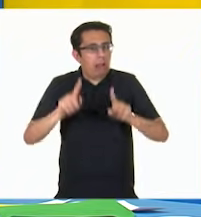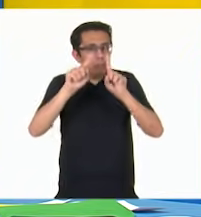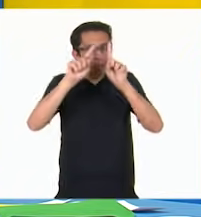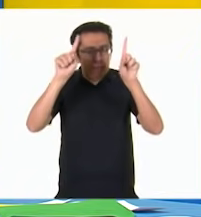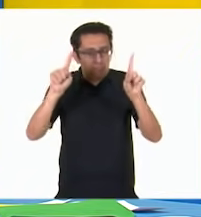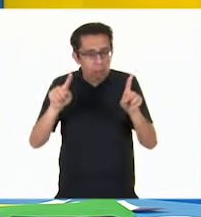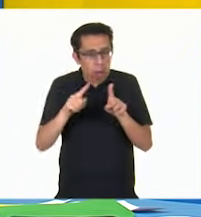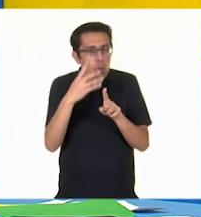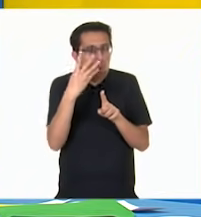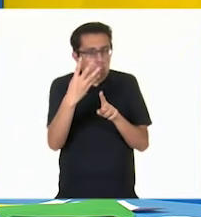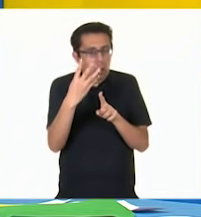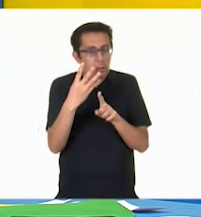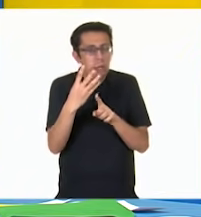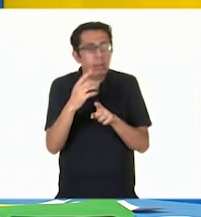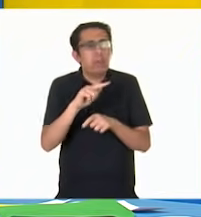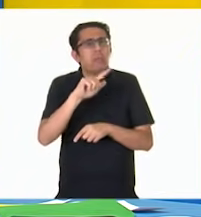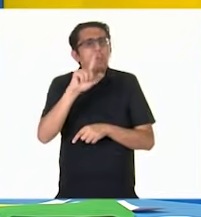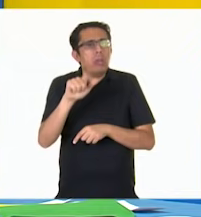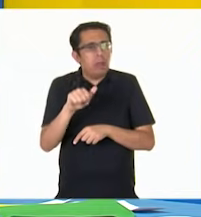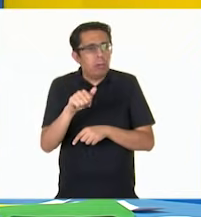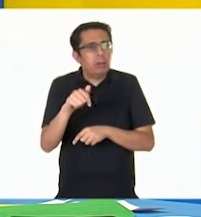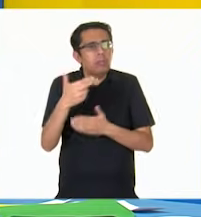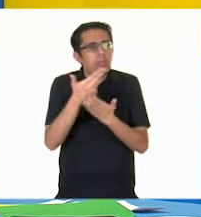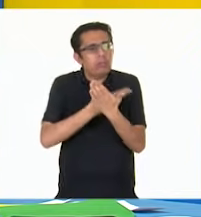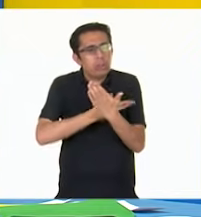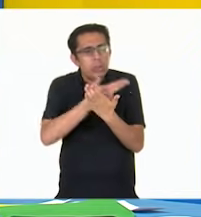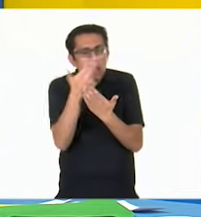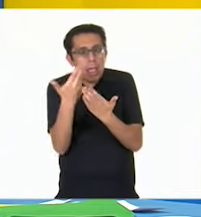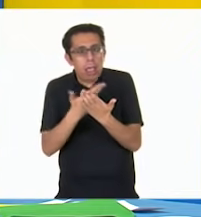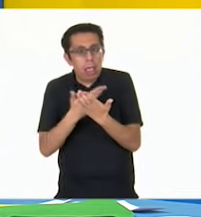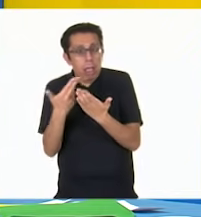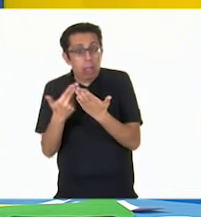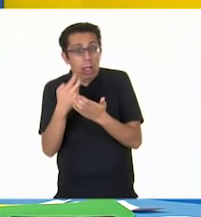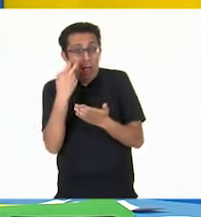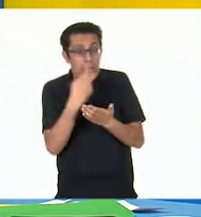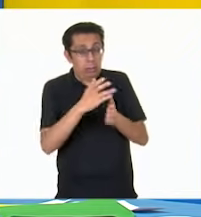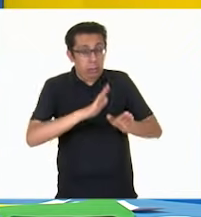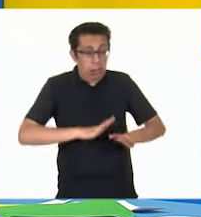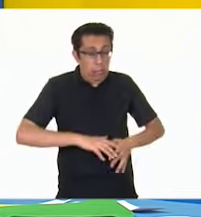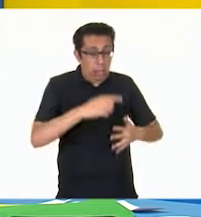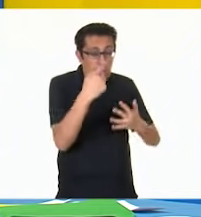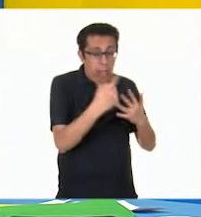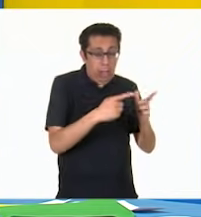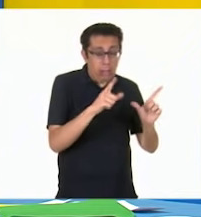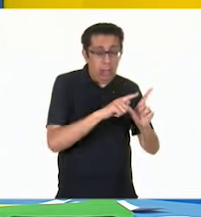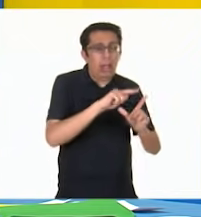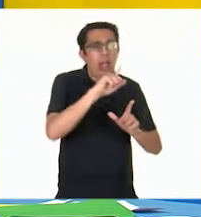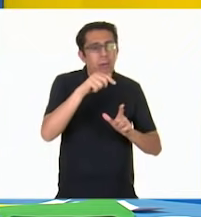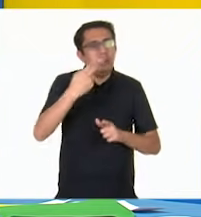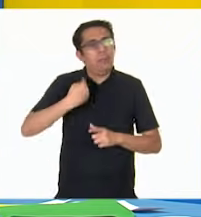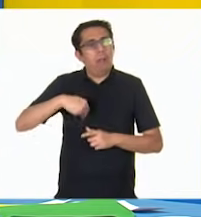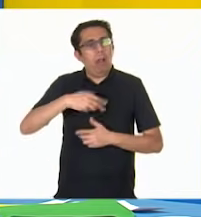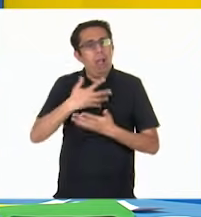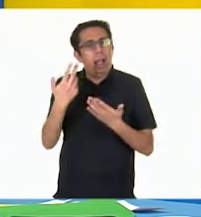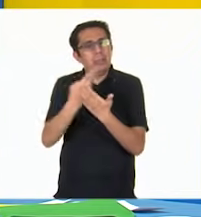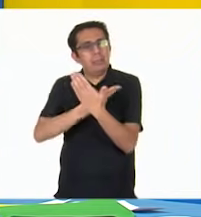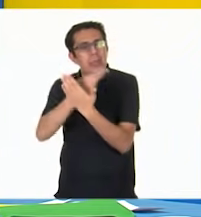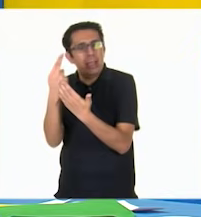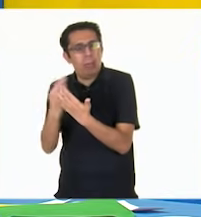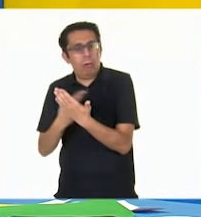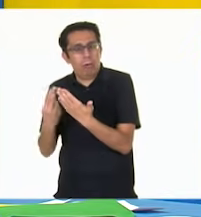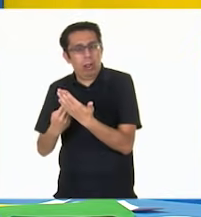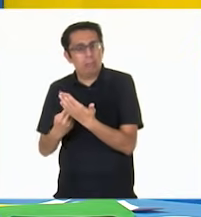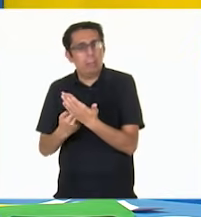El reto será dibujar un cuadrilátero con las características que indica la tarjeta. Esto nos servirá